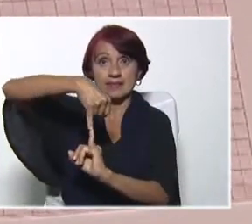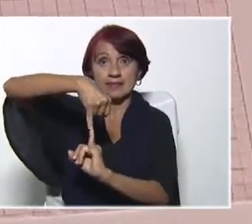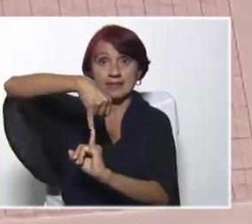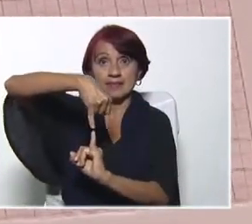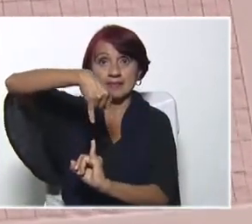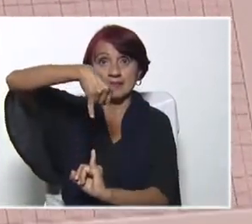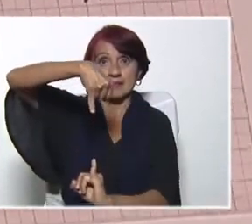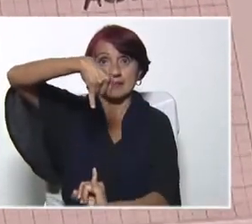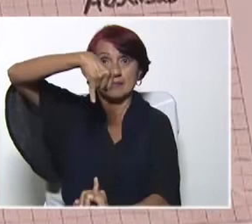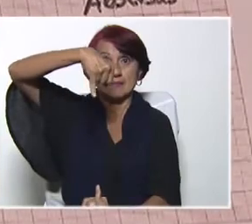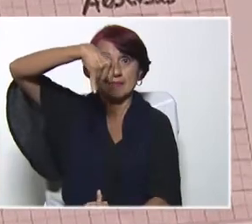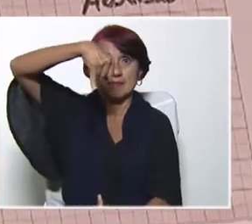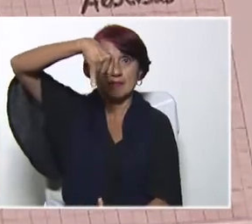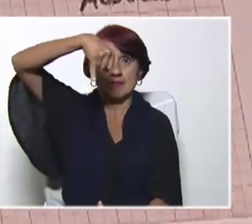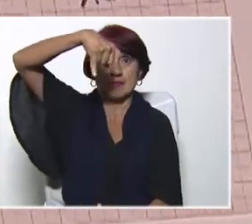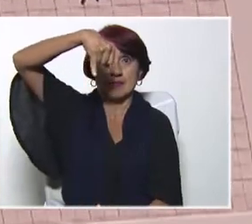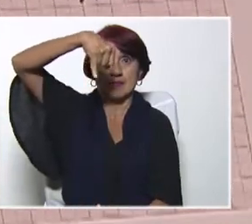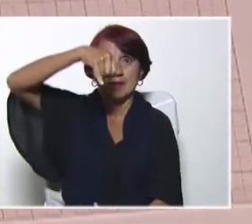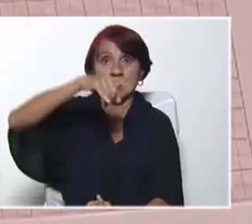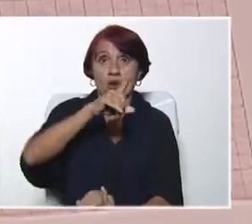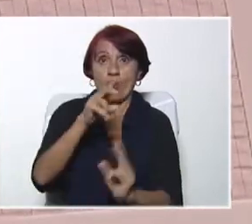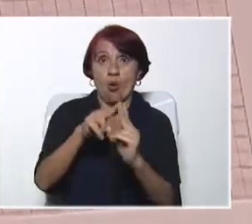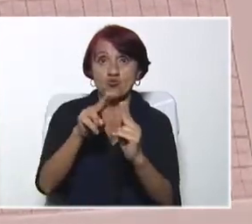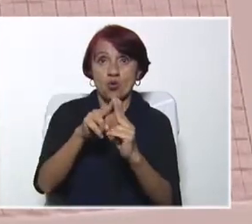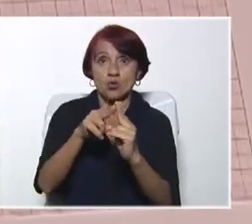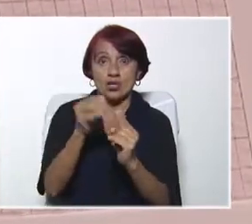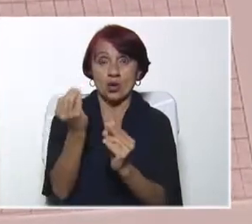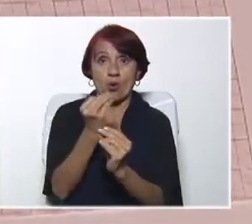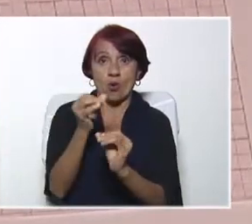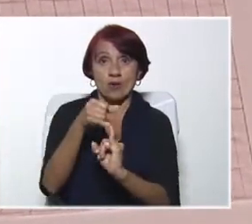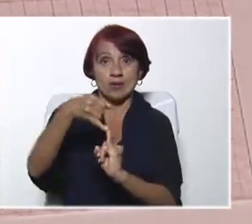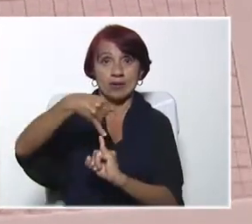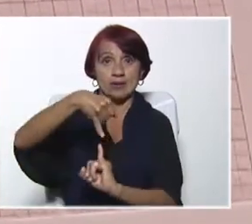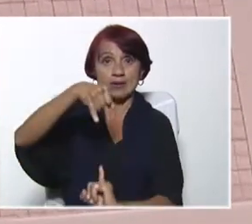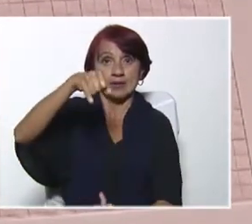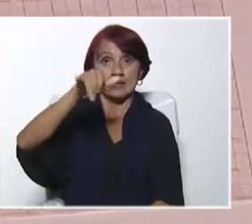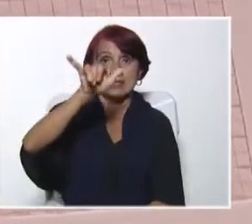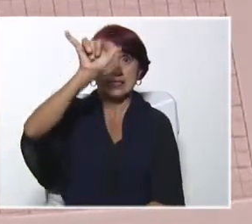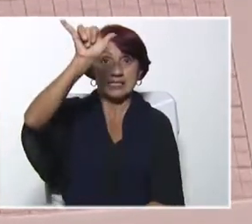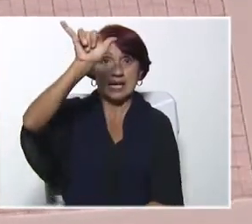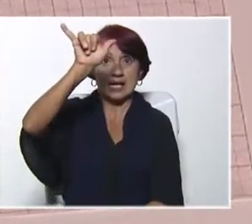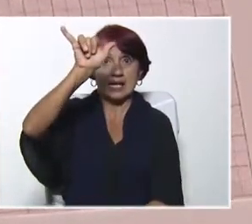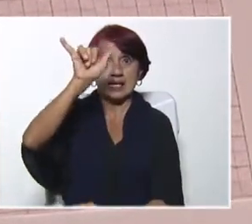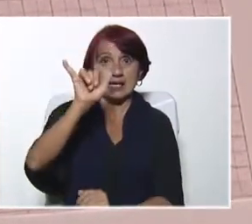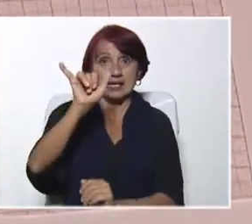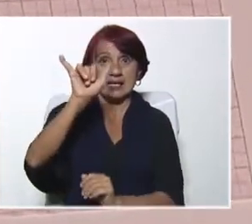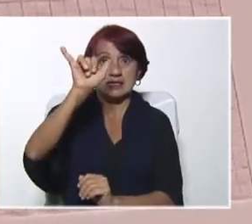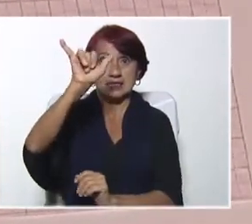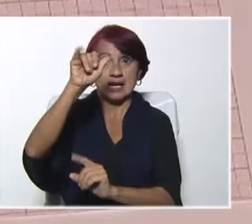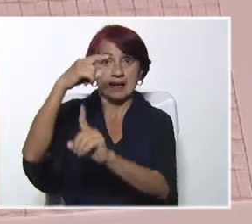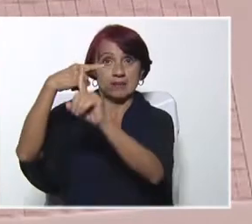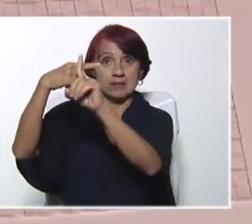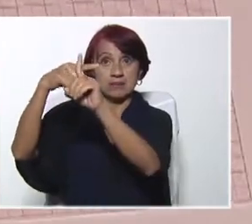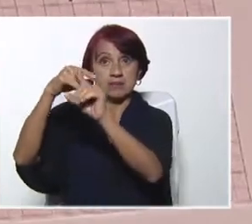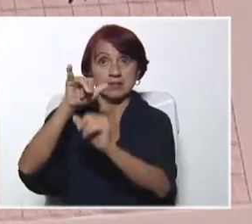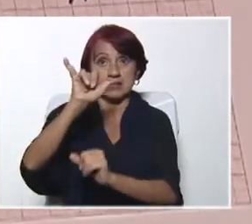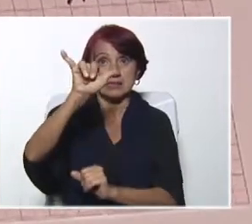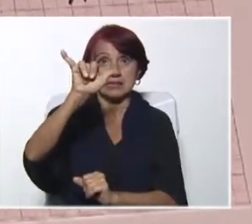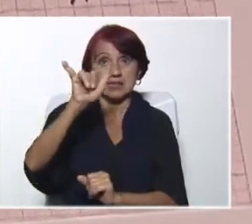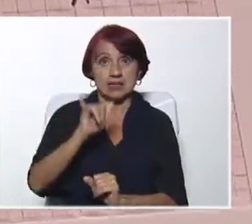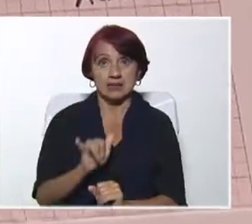La recta vertical se le conoce como eje Y o eje de las